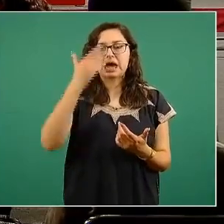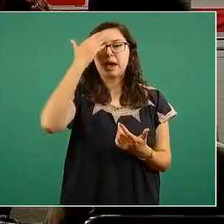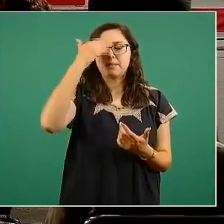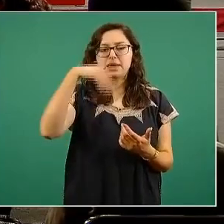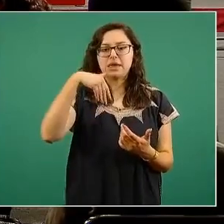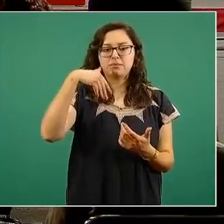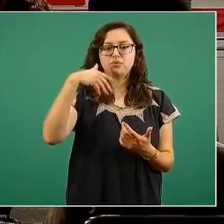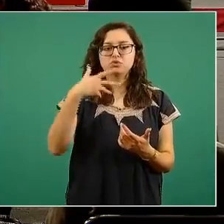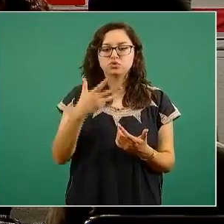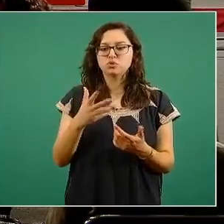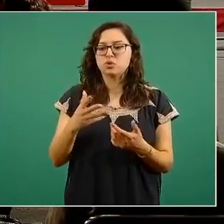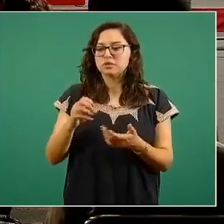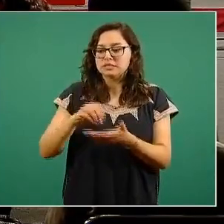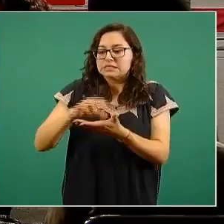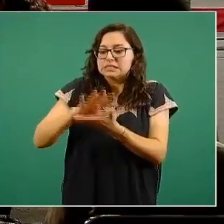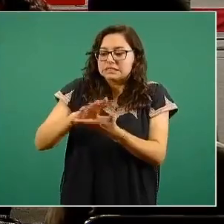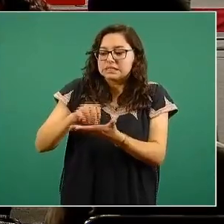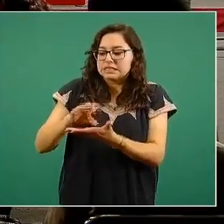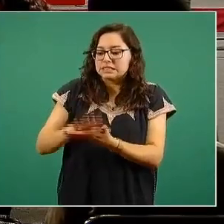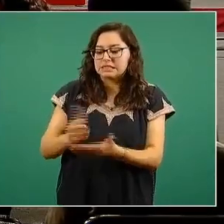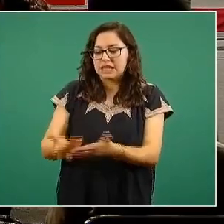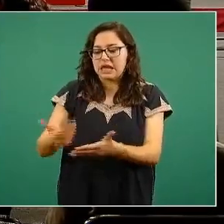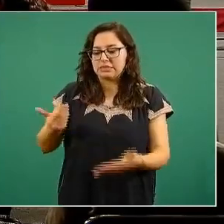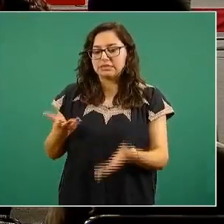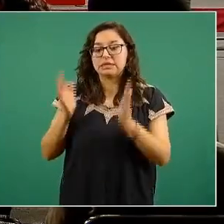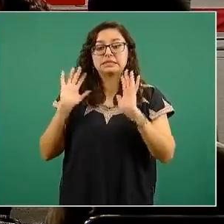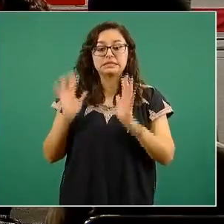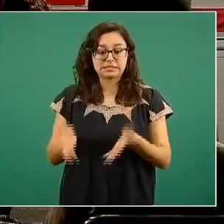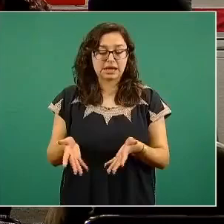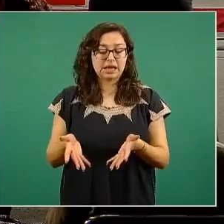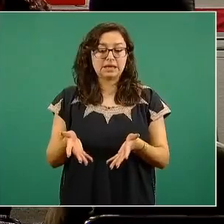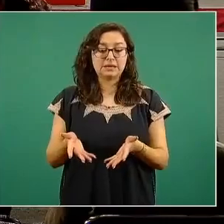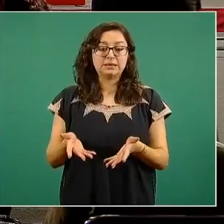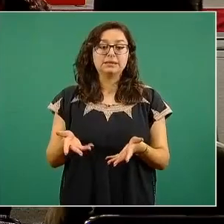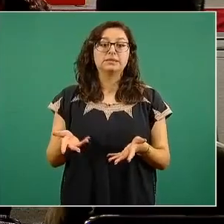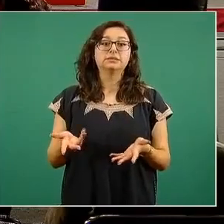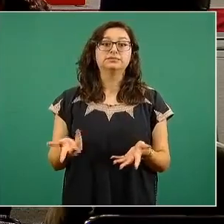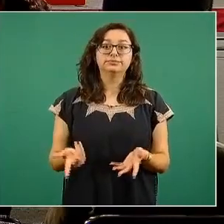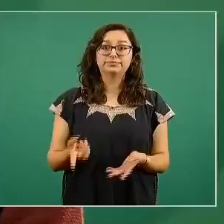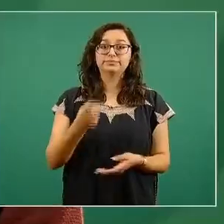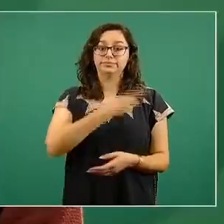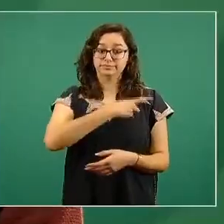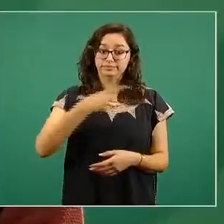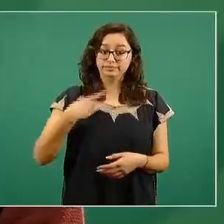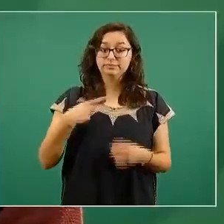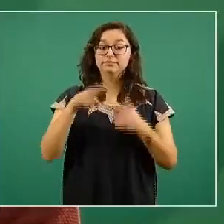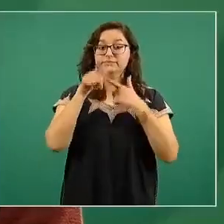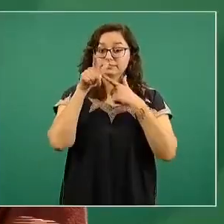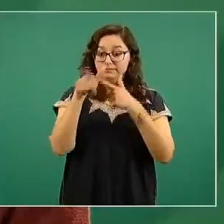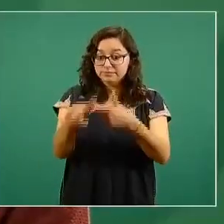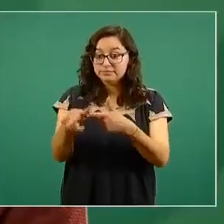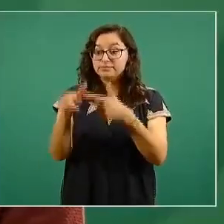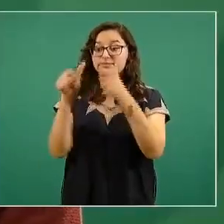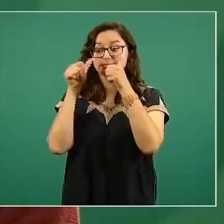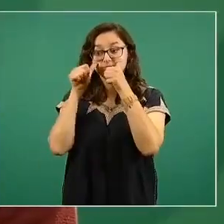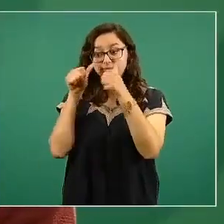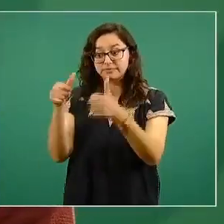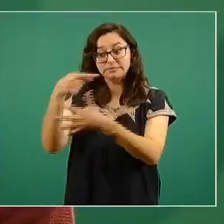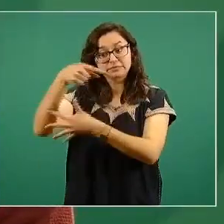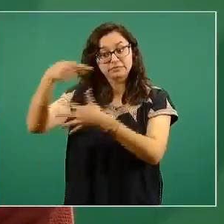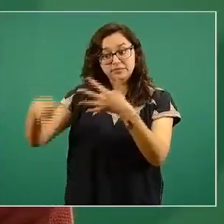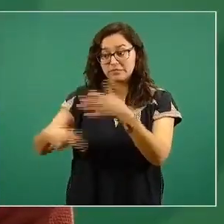es una acción planeada. Es muy importante continuar la atención de personas que tengan todas las